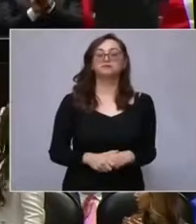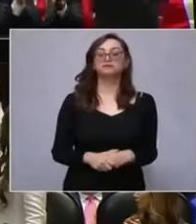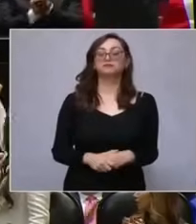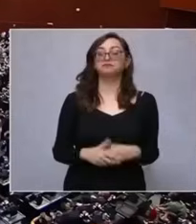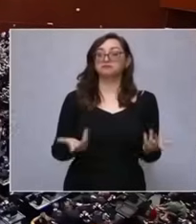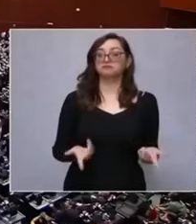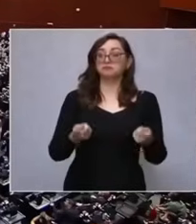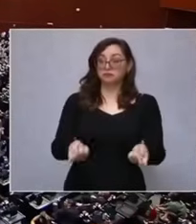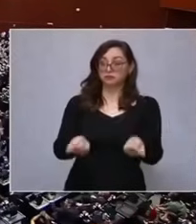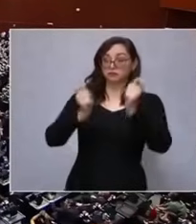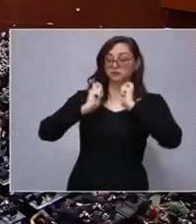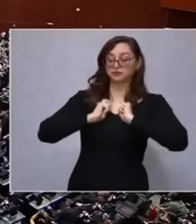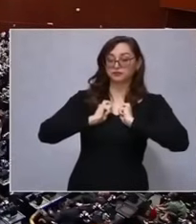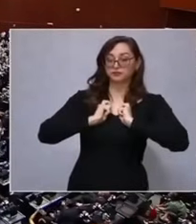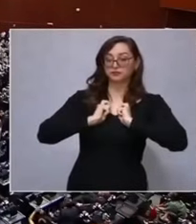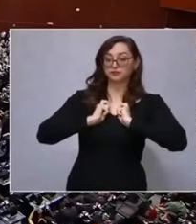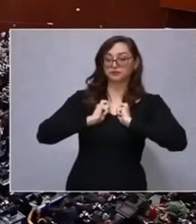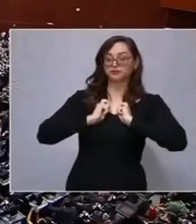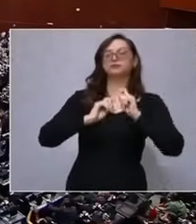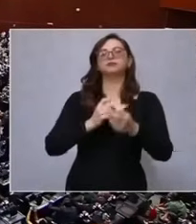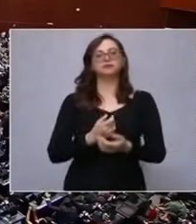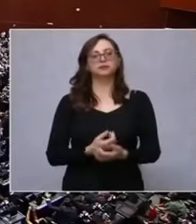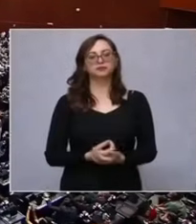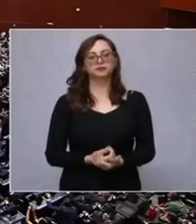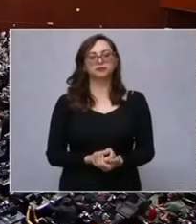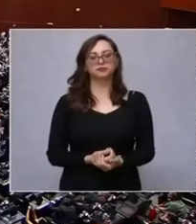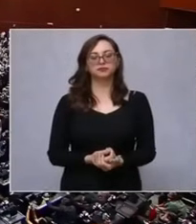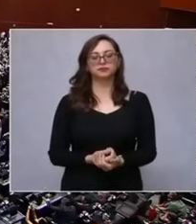en el futuro de poder optar también.